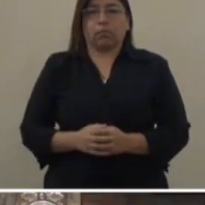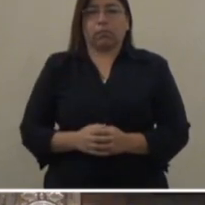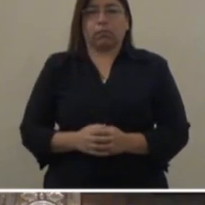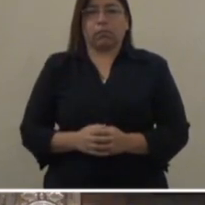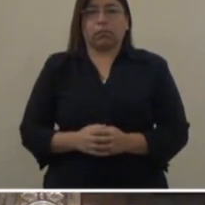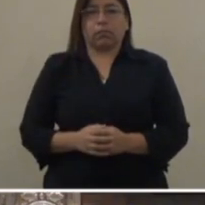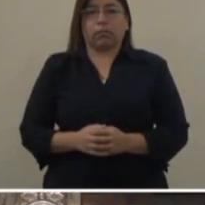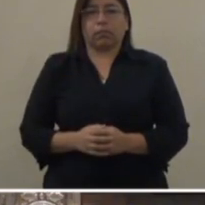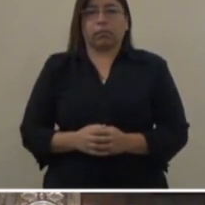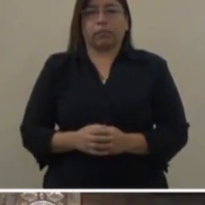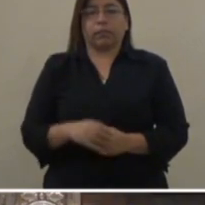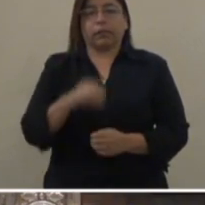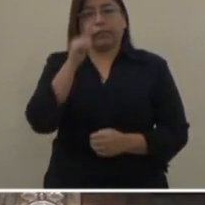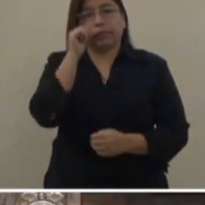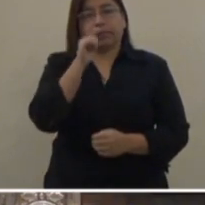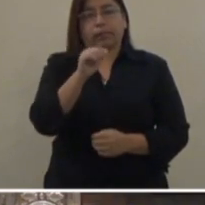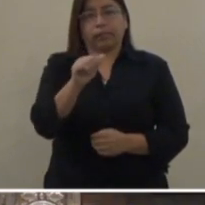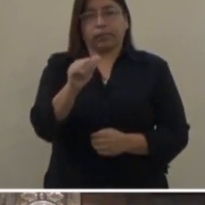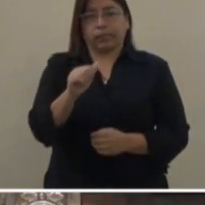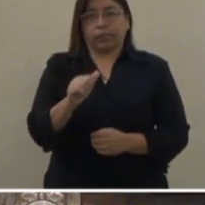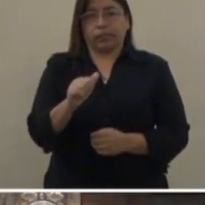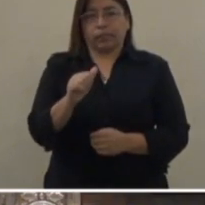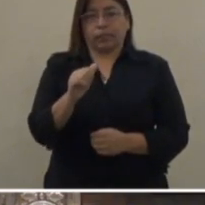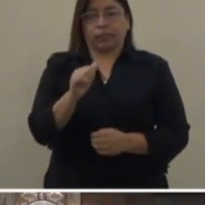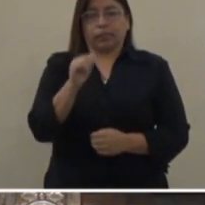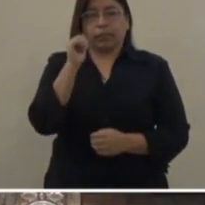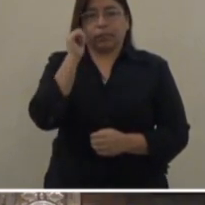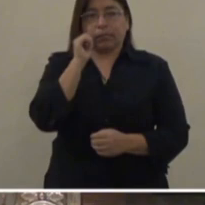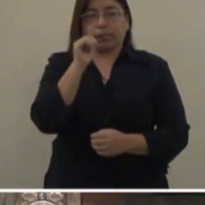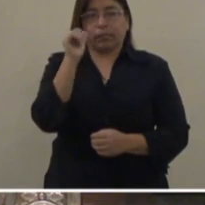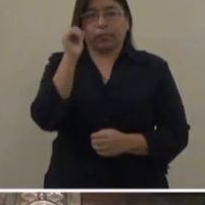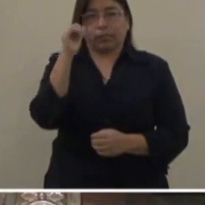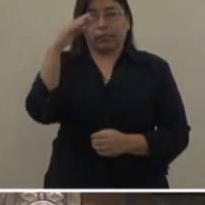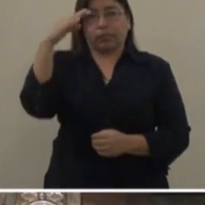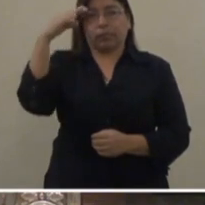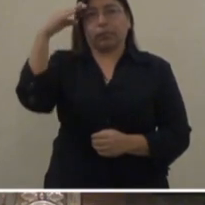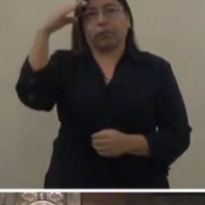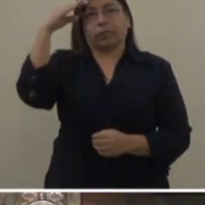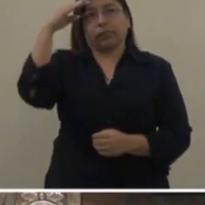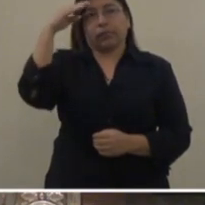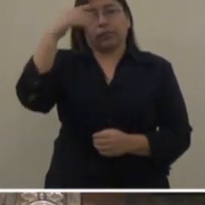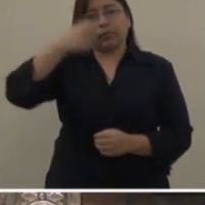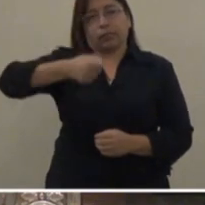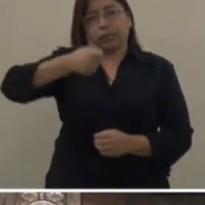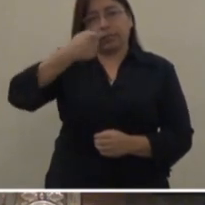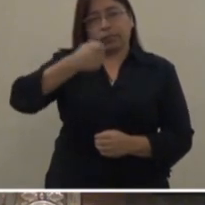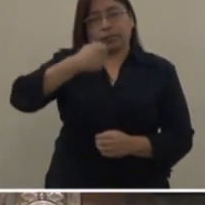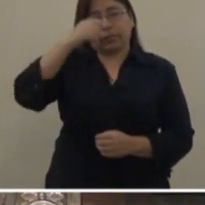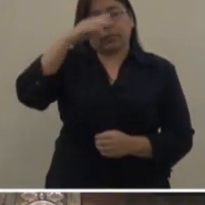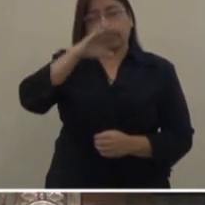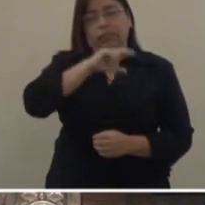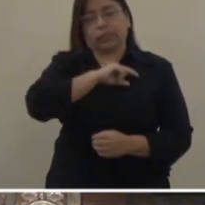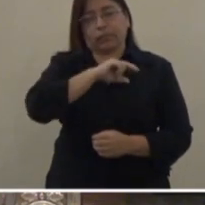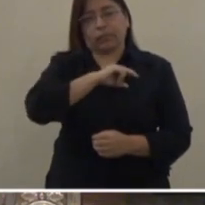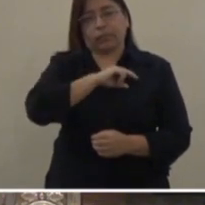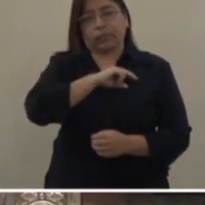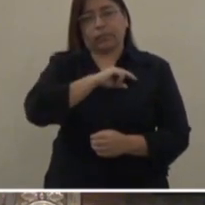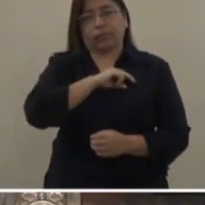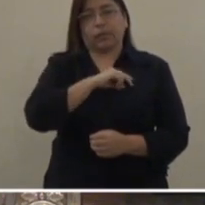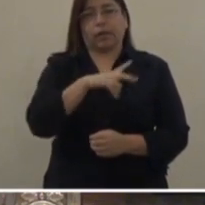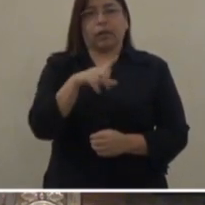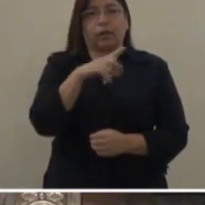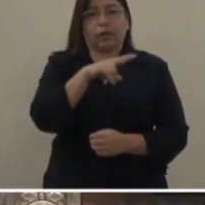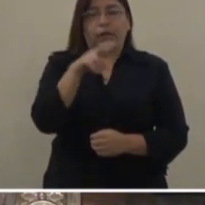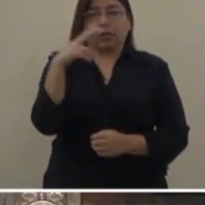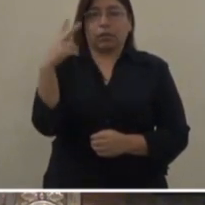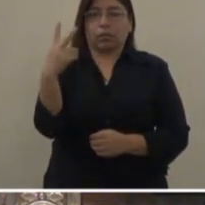tenemos un pensamiento muy especial para los enfermos y enfermas que nos siguen por